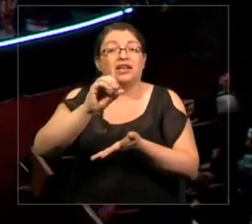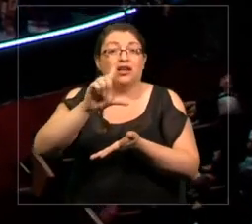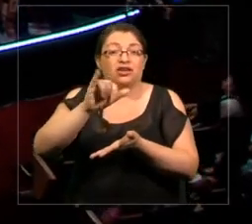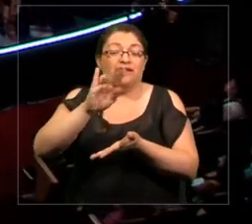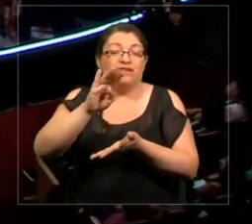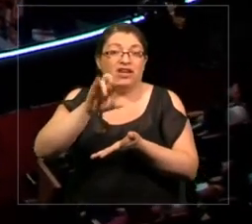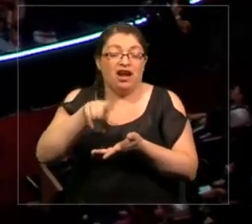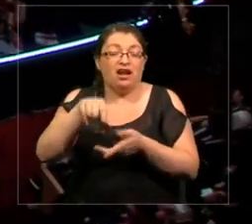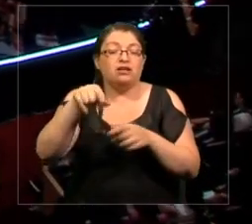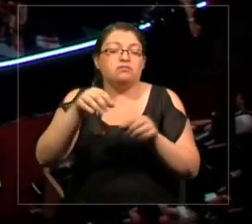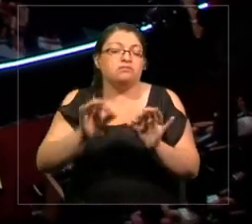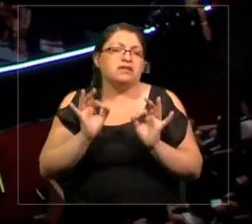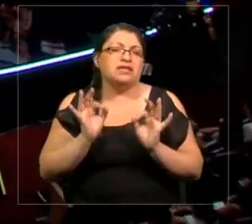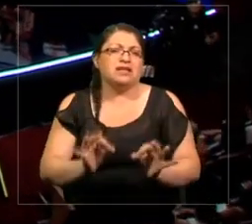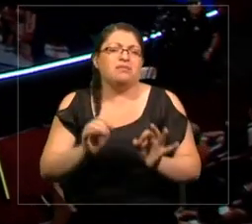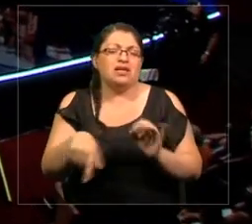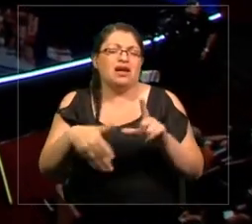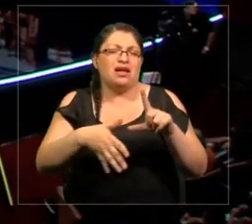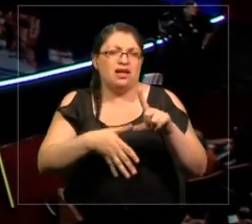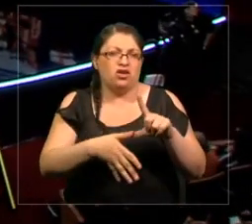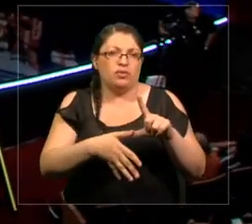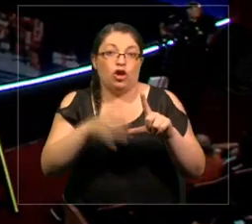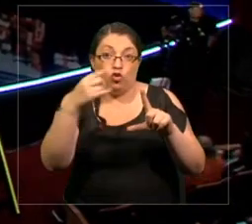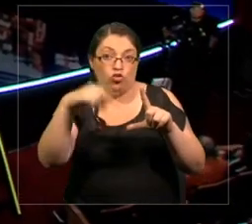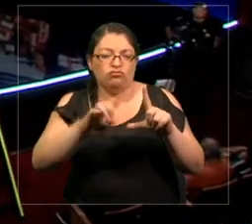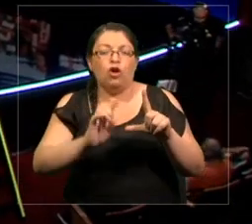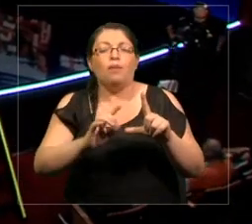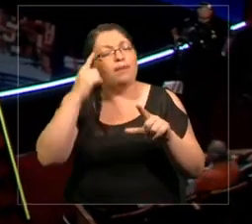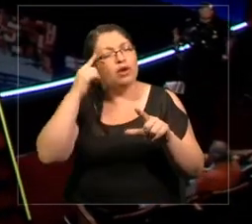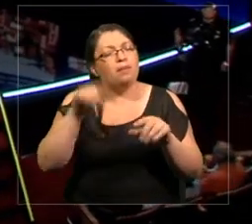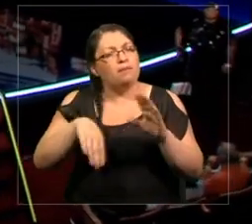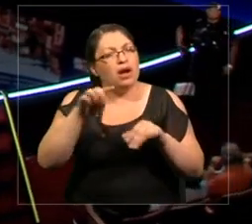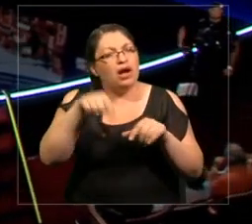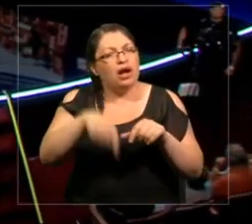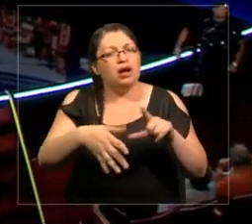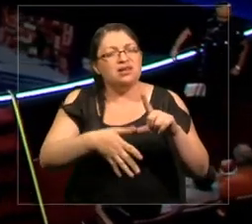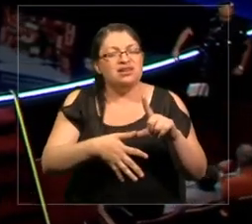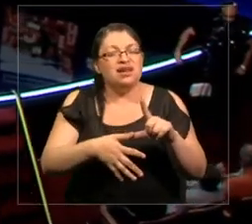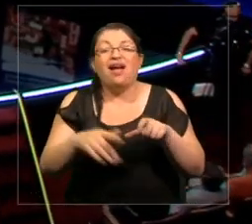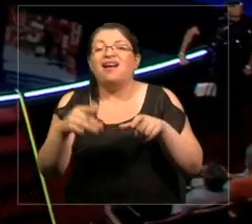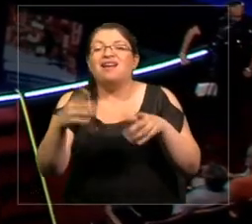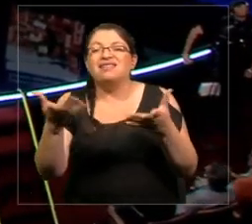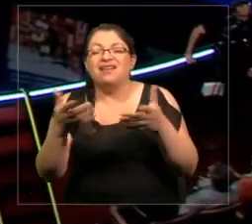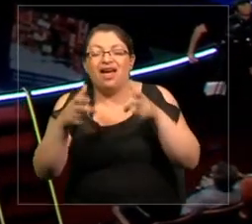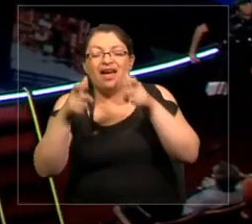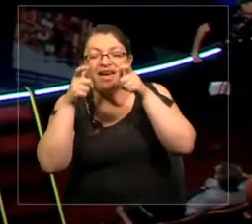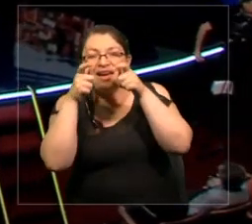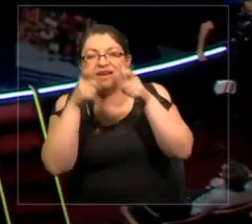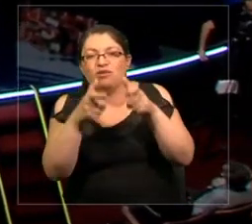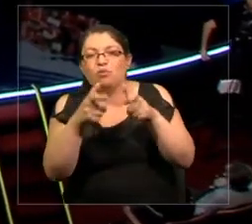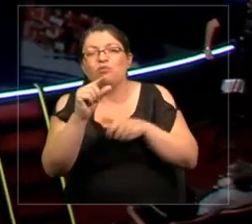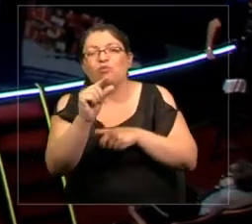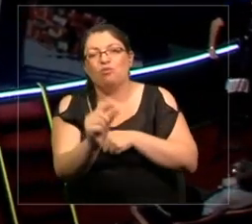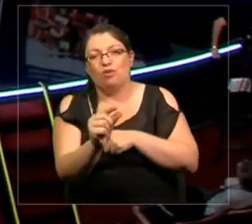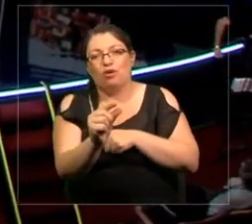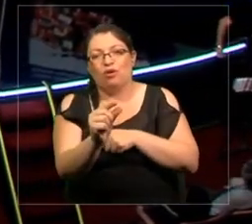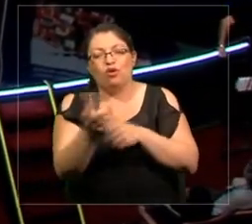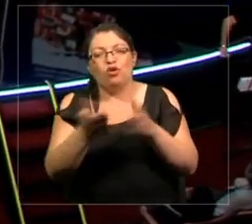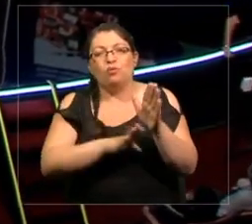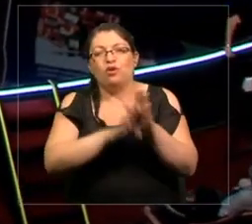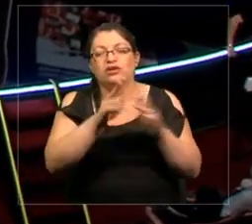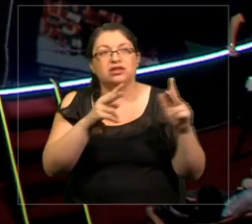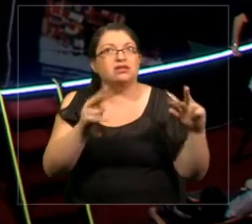particular en latinoamérica pero no solo con una escasa regulación del desarrollo urbano es totalmente